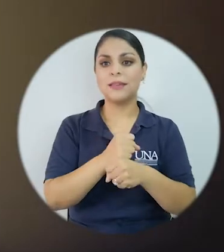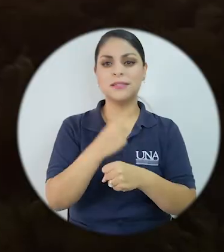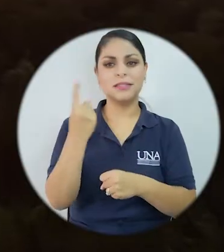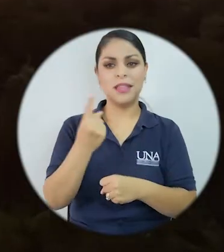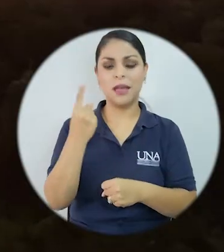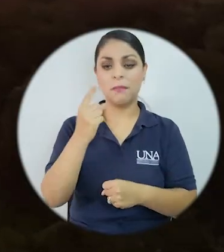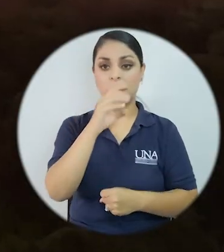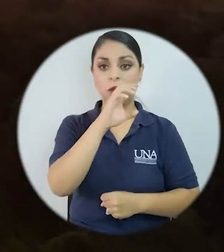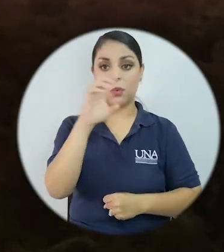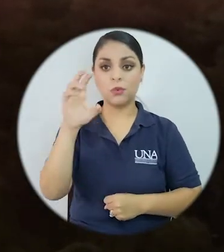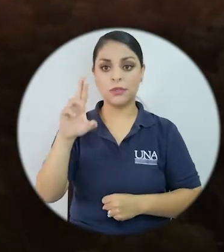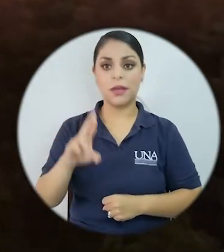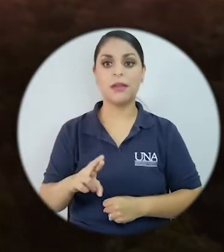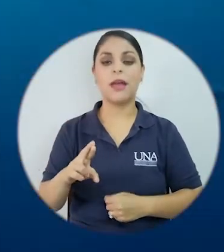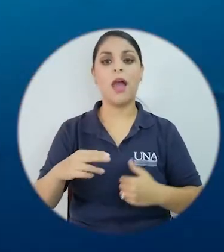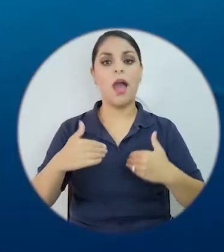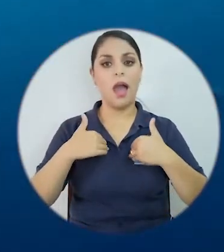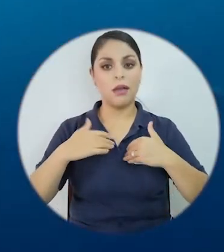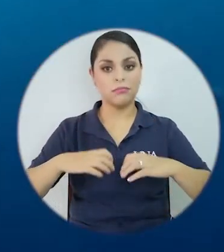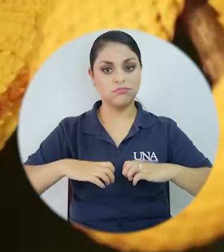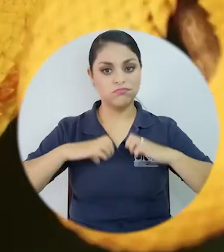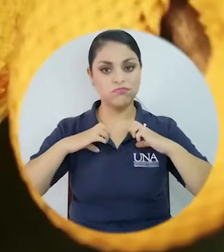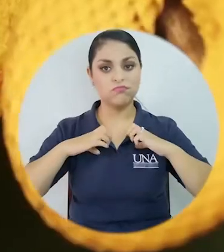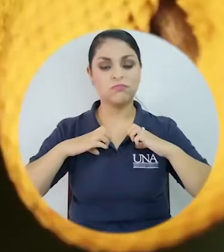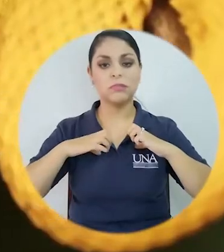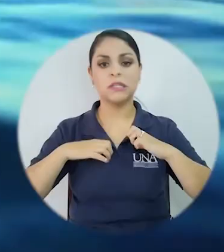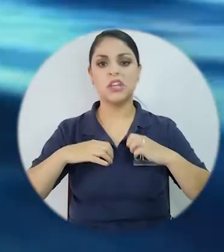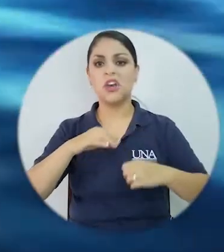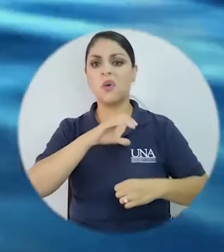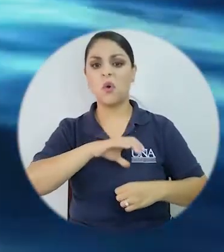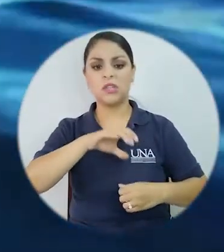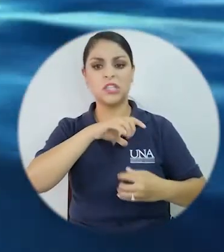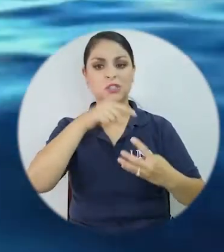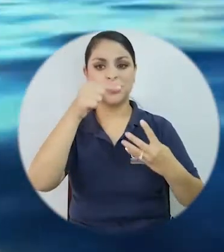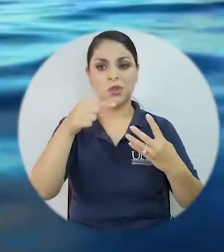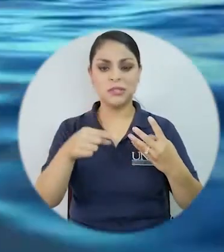que siempre en Costa Rica van a existir esas